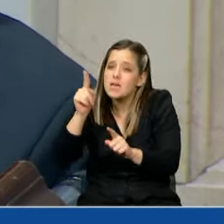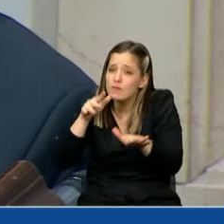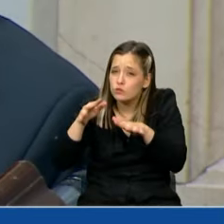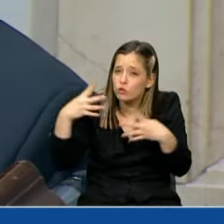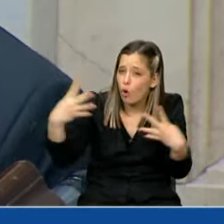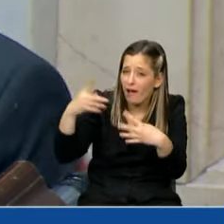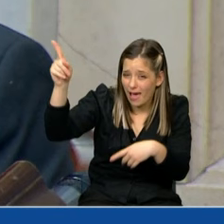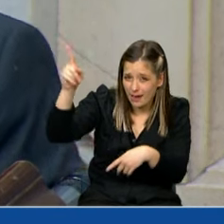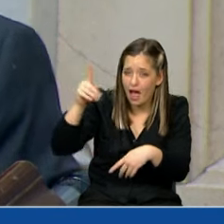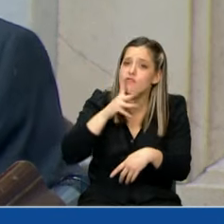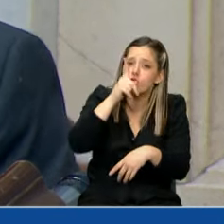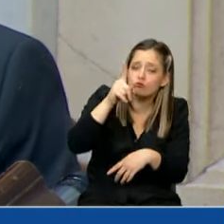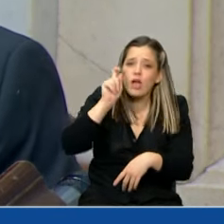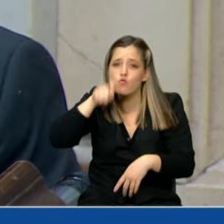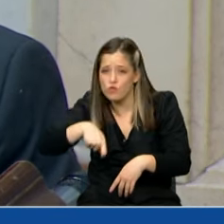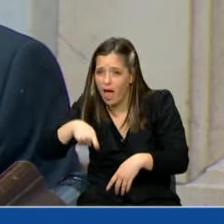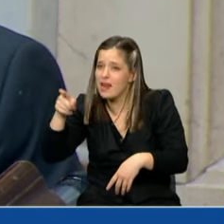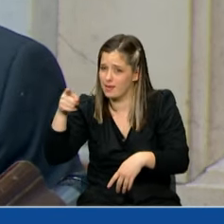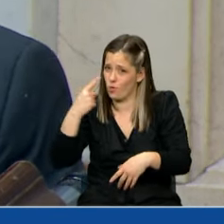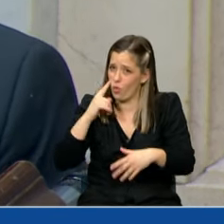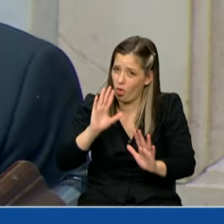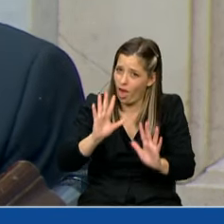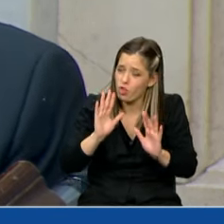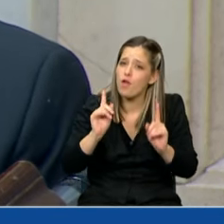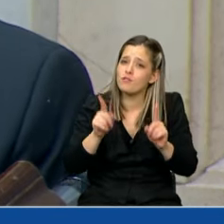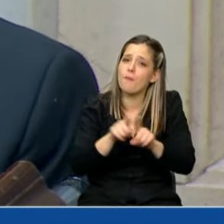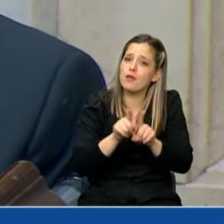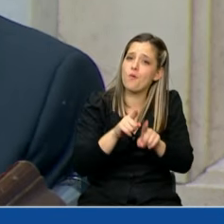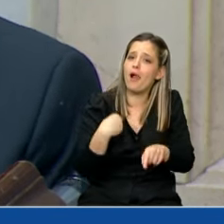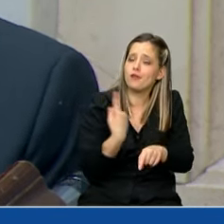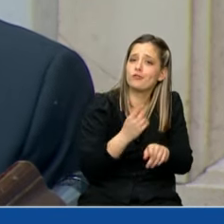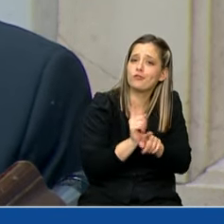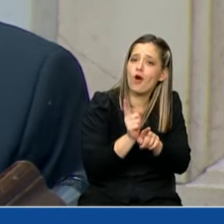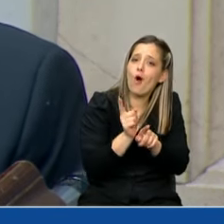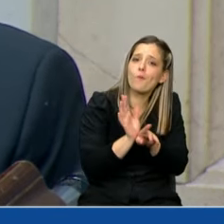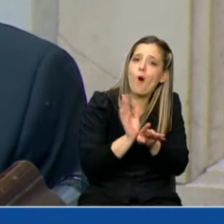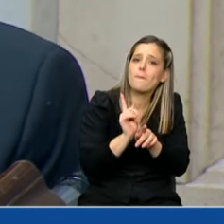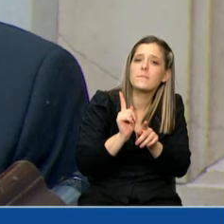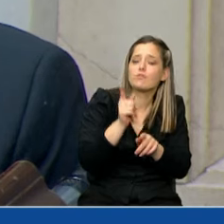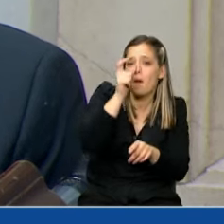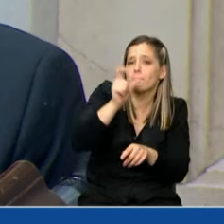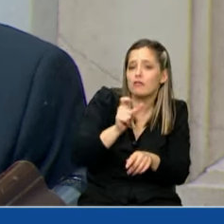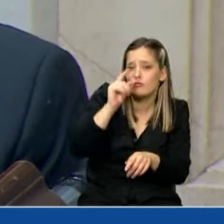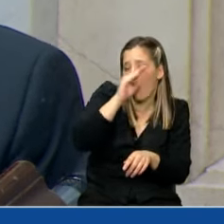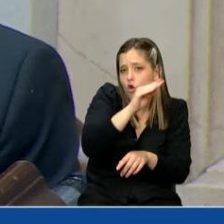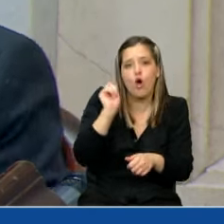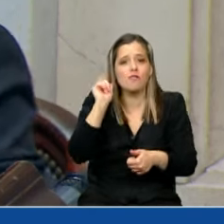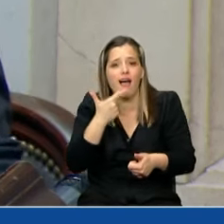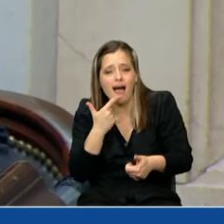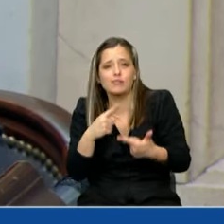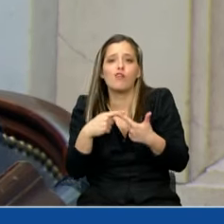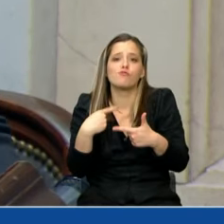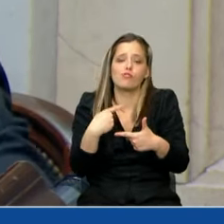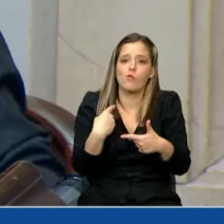y ojo con ser Esclavos del monopolio del mercado de los derivados tanto de la industria petrolera el gas